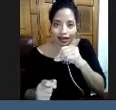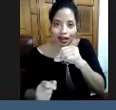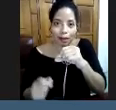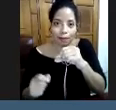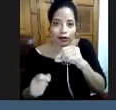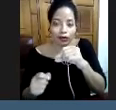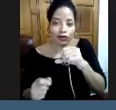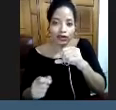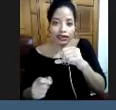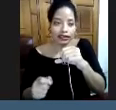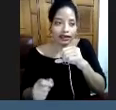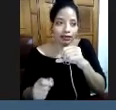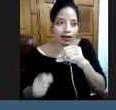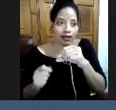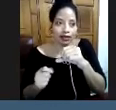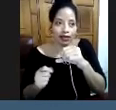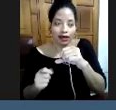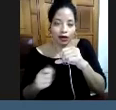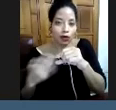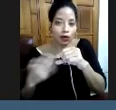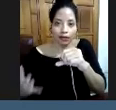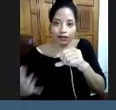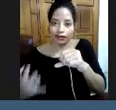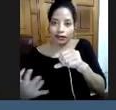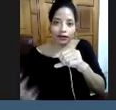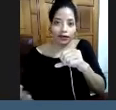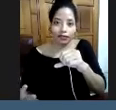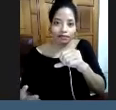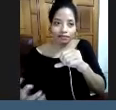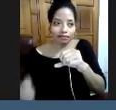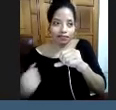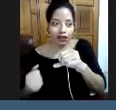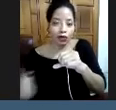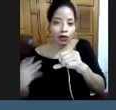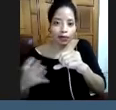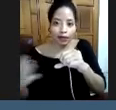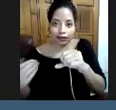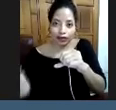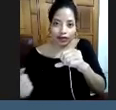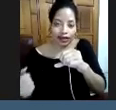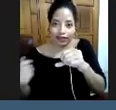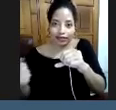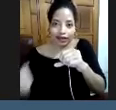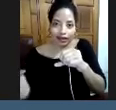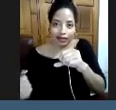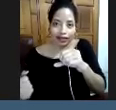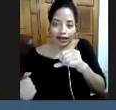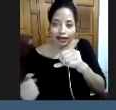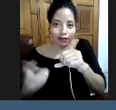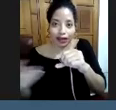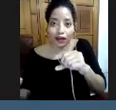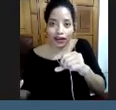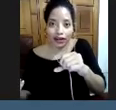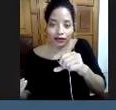digitalizada, pero no desde el tema de cuál aplicación es mejor o cuál aplicación es la que tiene más